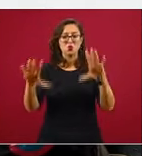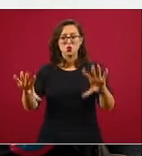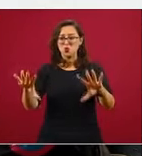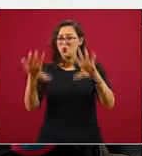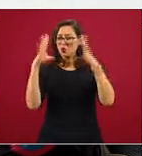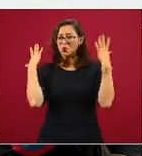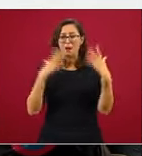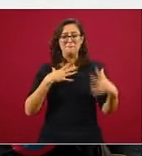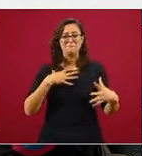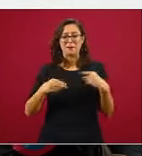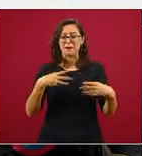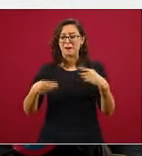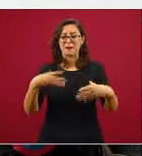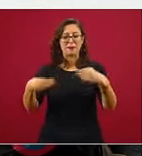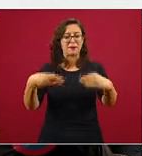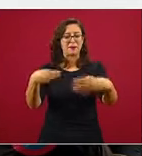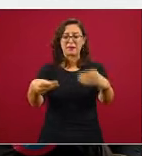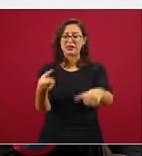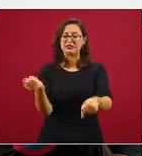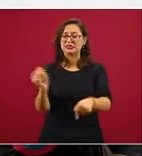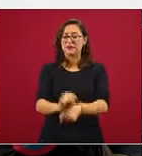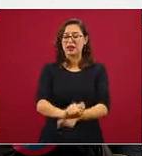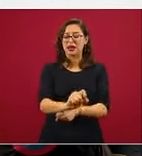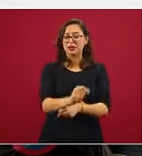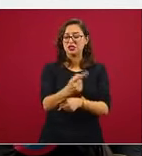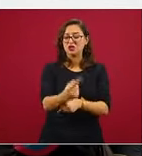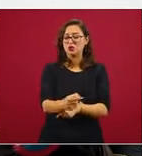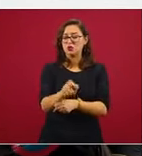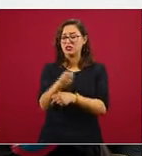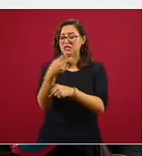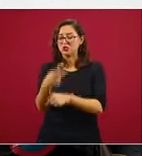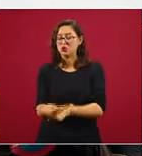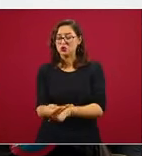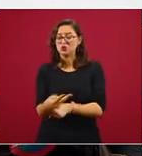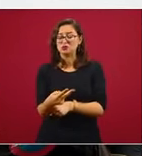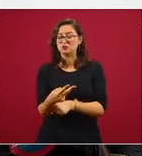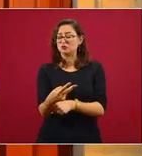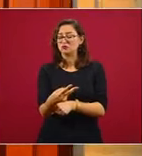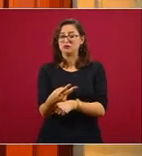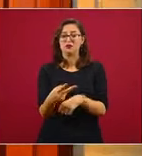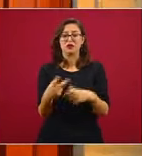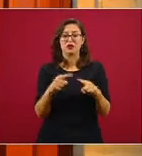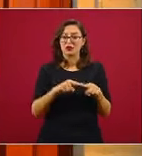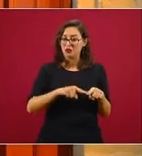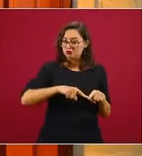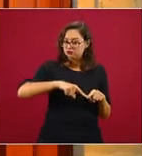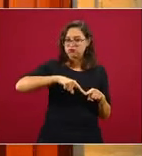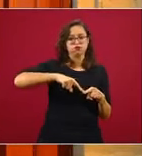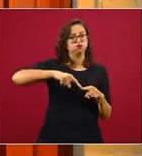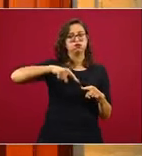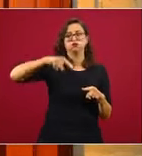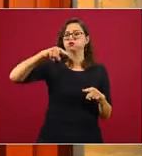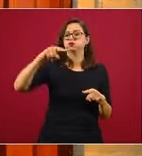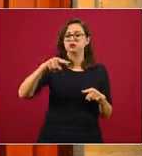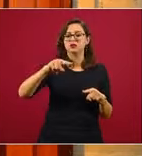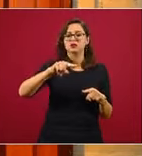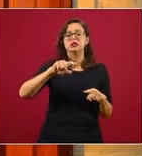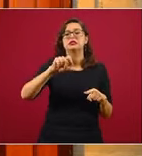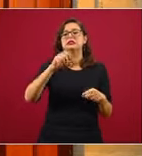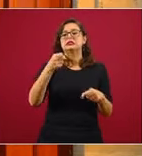de transmisión a partir de la semana 21, 22, llega a un primer, digamos, pico en la semana